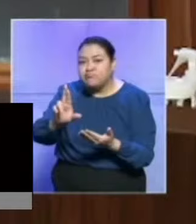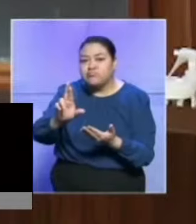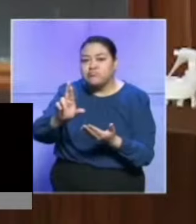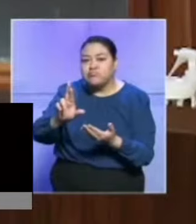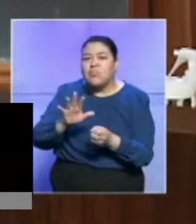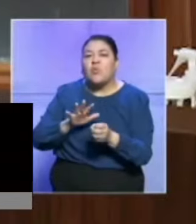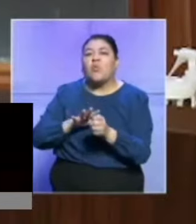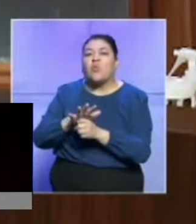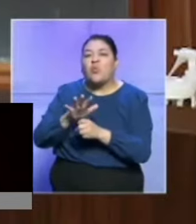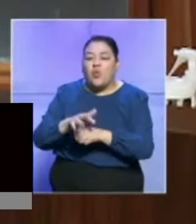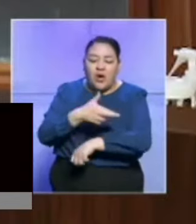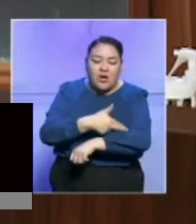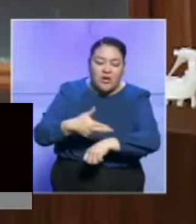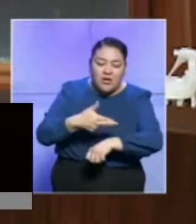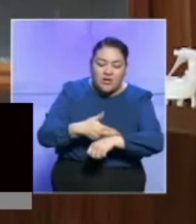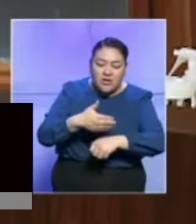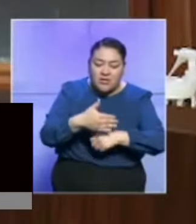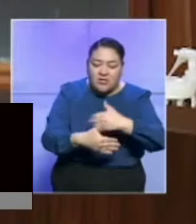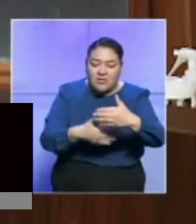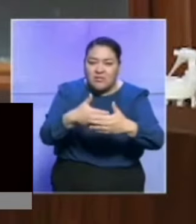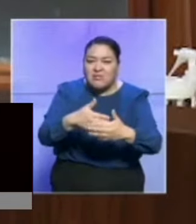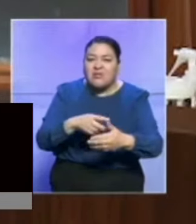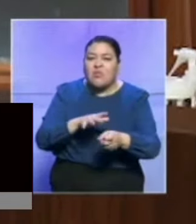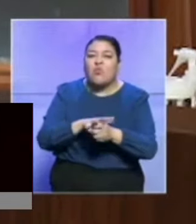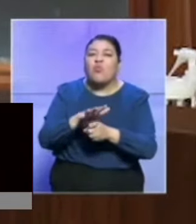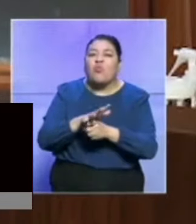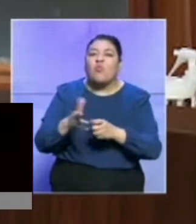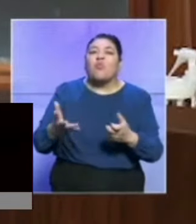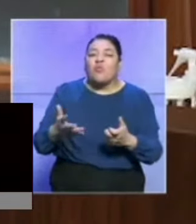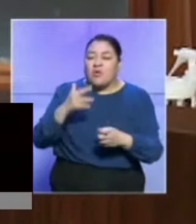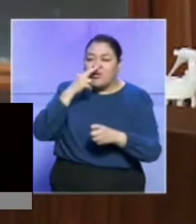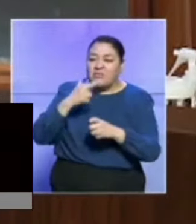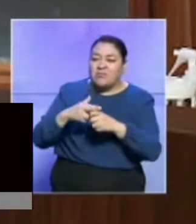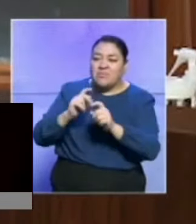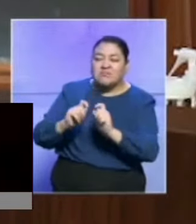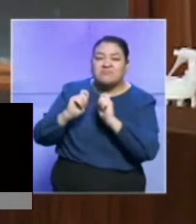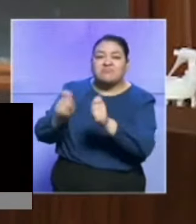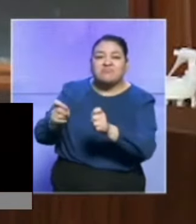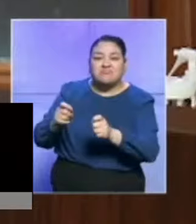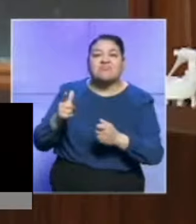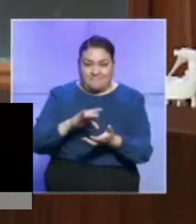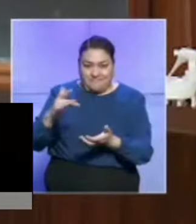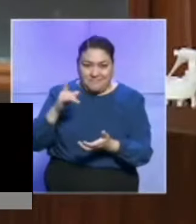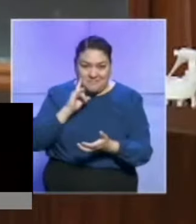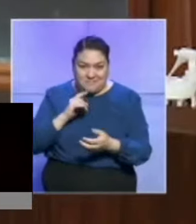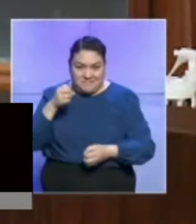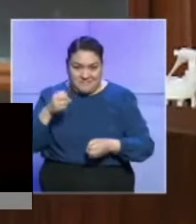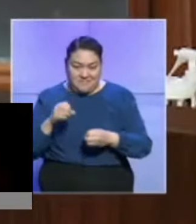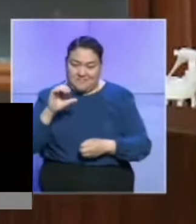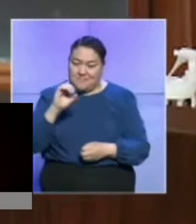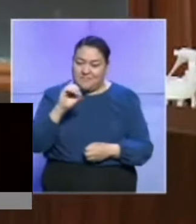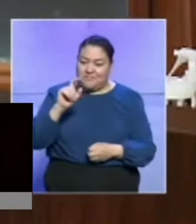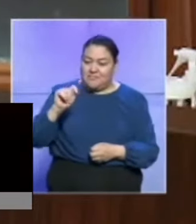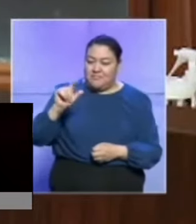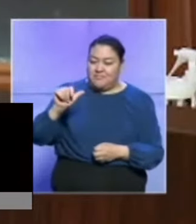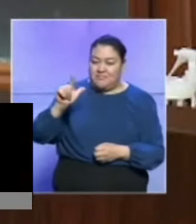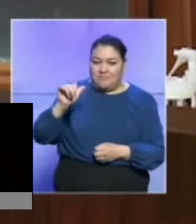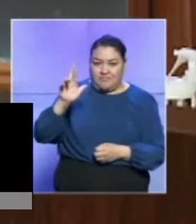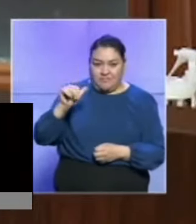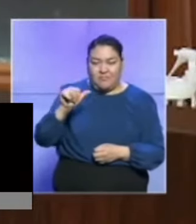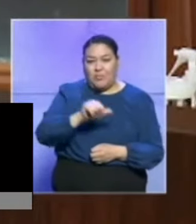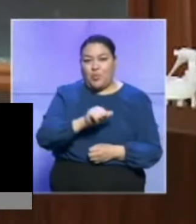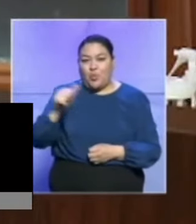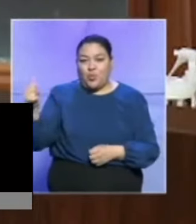que señala exactamente la Constitución en su artículo 41, párrafo tercero, base sexta y